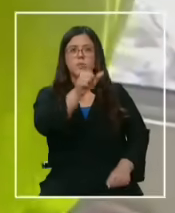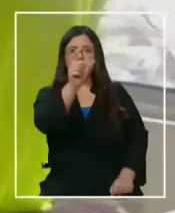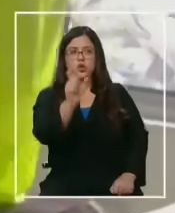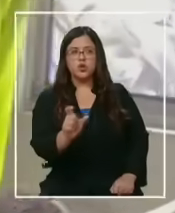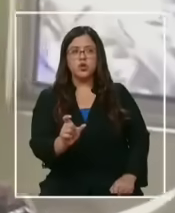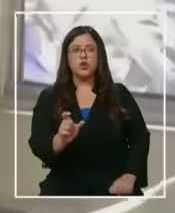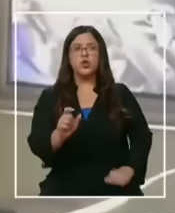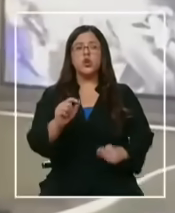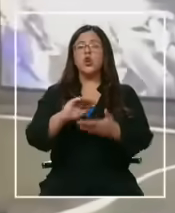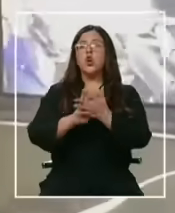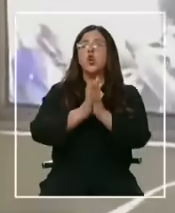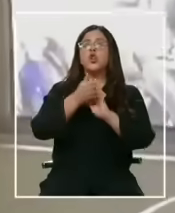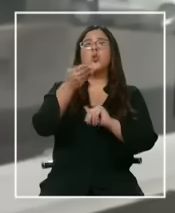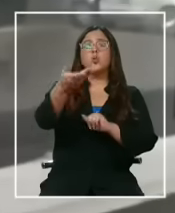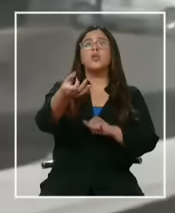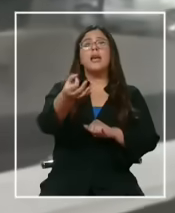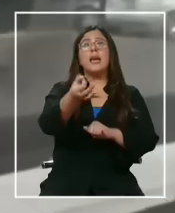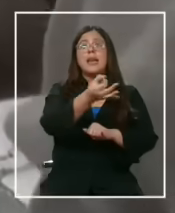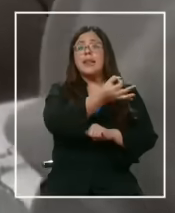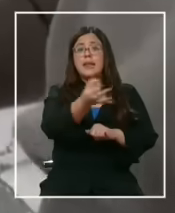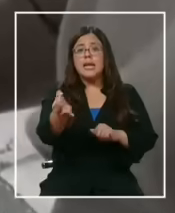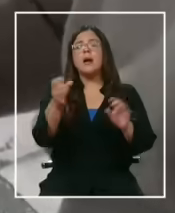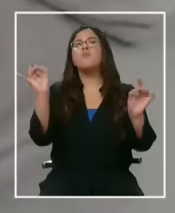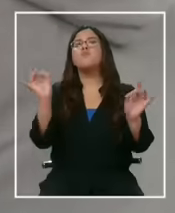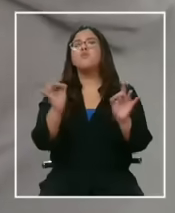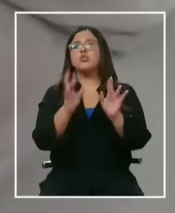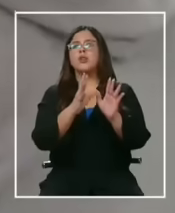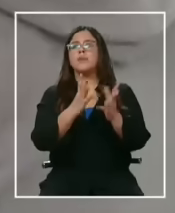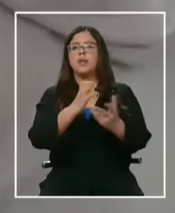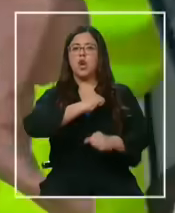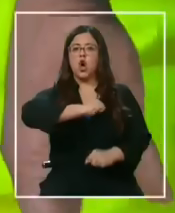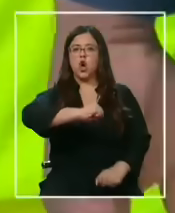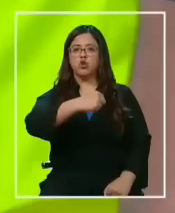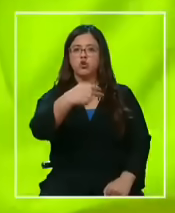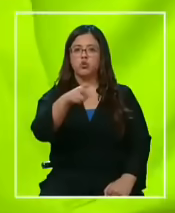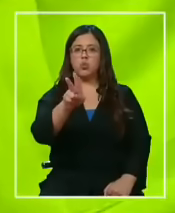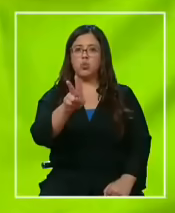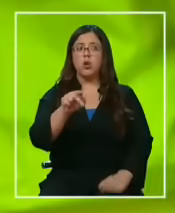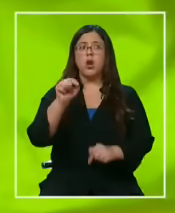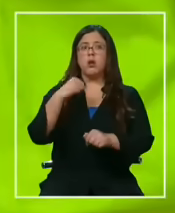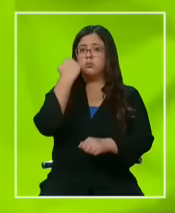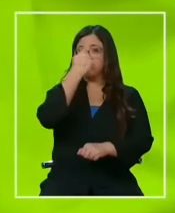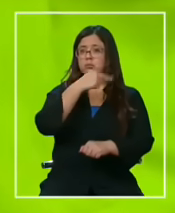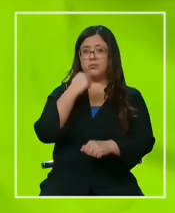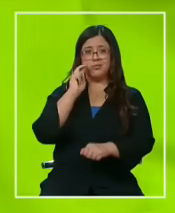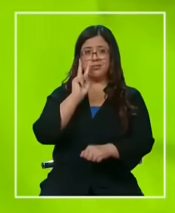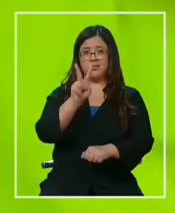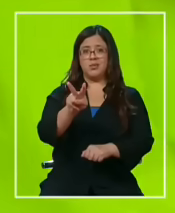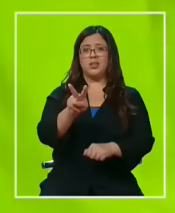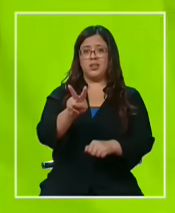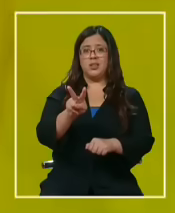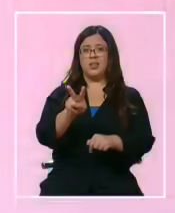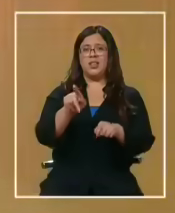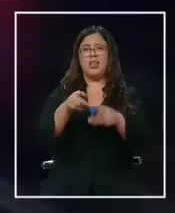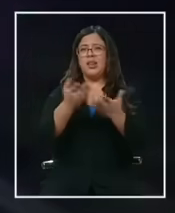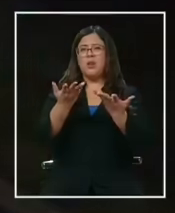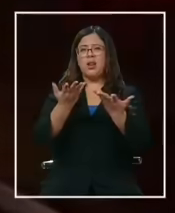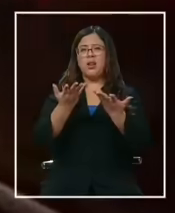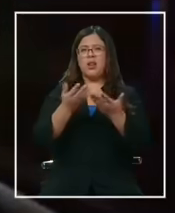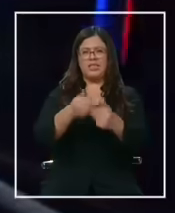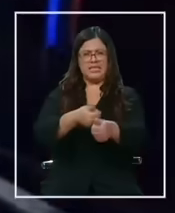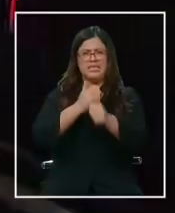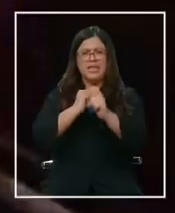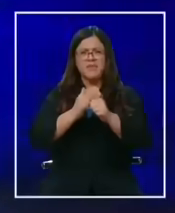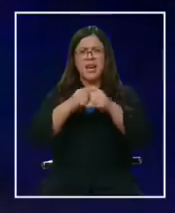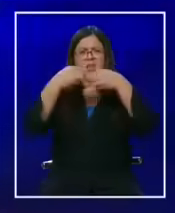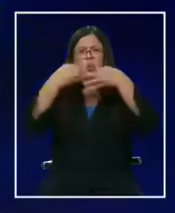todo lo que diga solado en su contra con este gesto desafiante terminó el escape de dionis